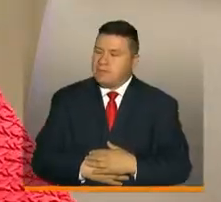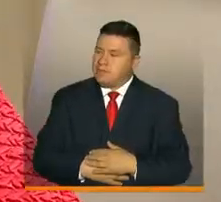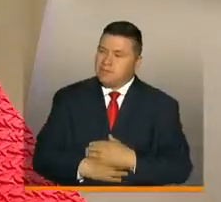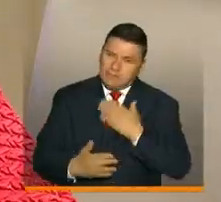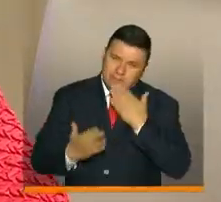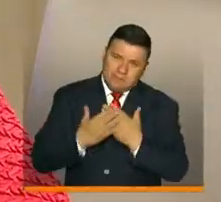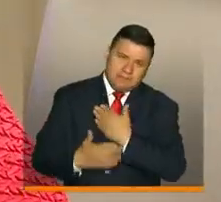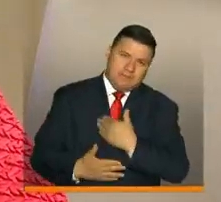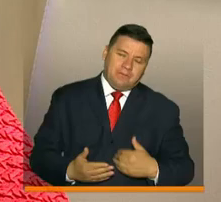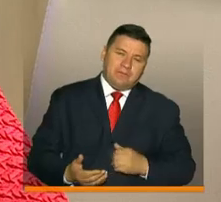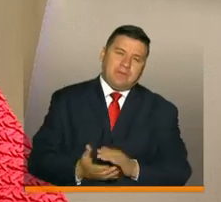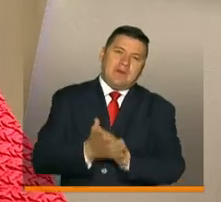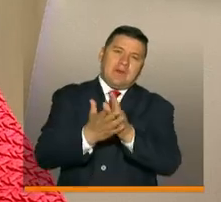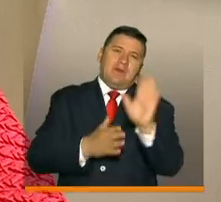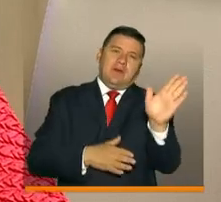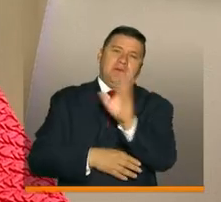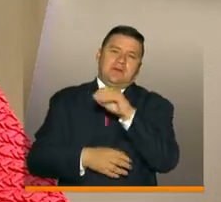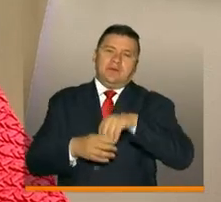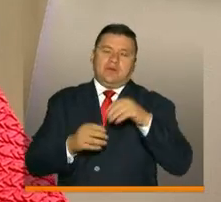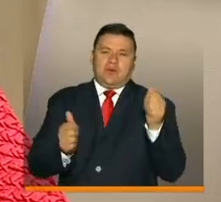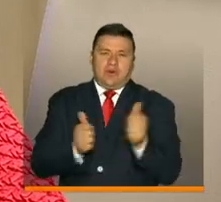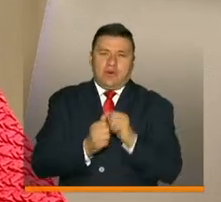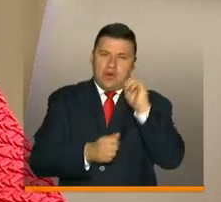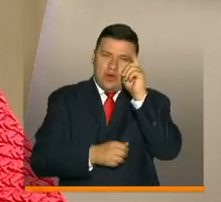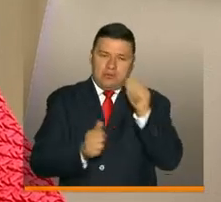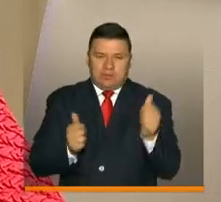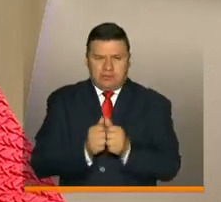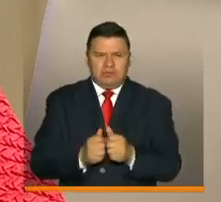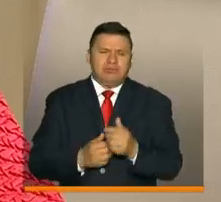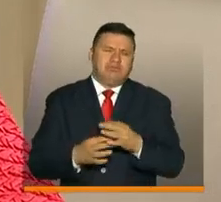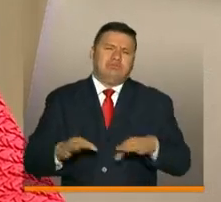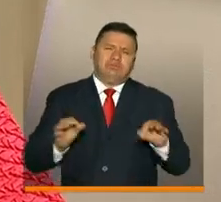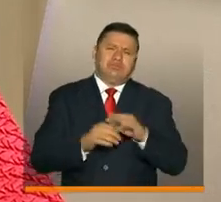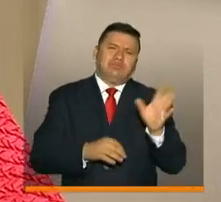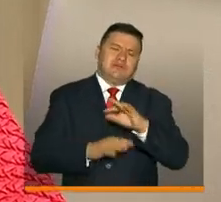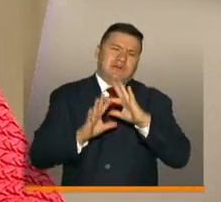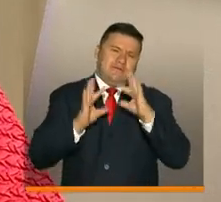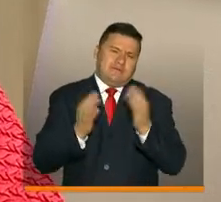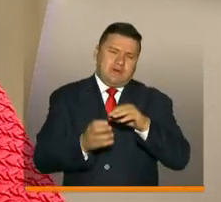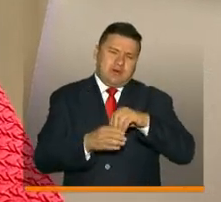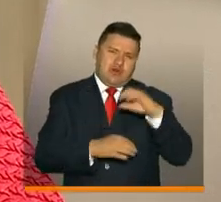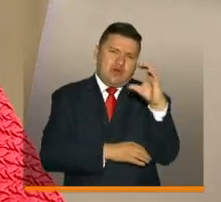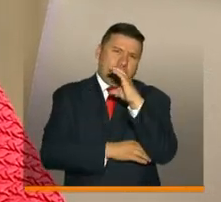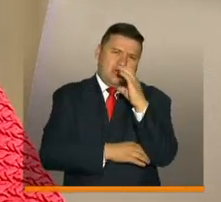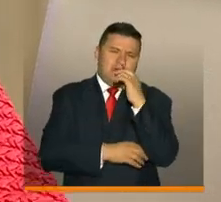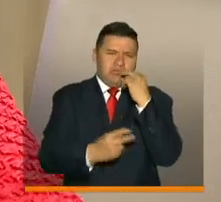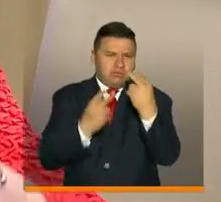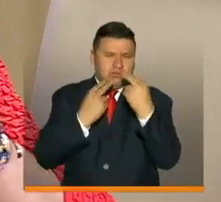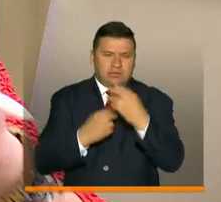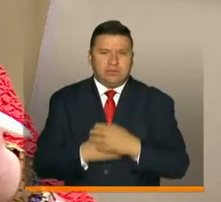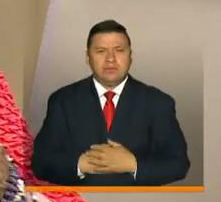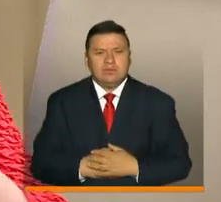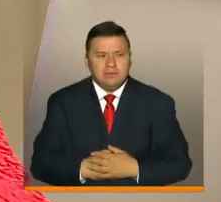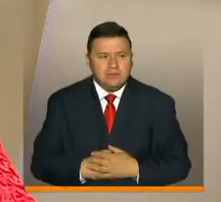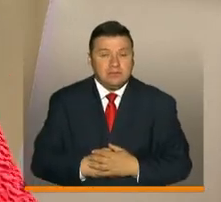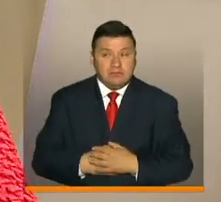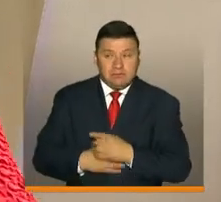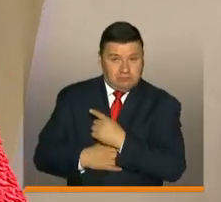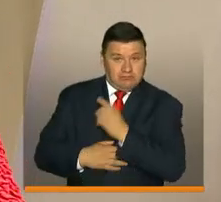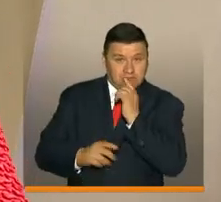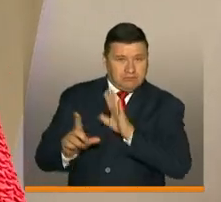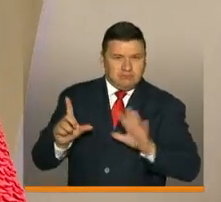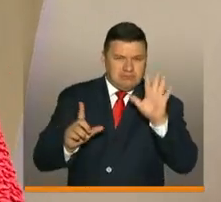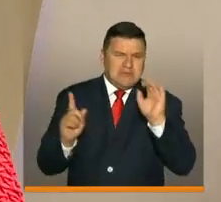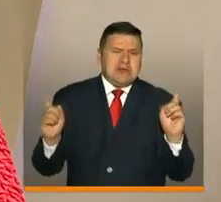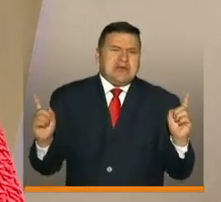Gracias, presidente. Un saludo a usted, a todos los compañeros de gobierno y sobre todo a todas las familias colombianas que nos están observando. Vieron allí, simplemente